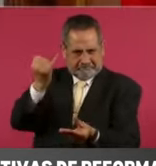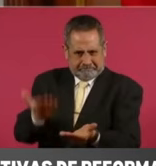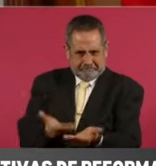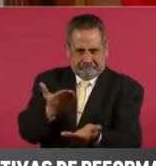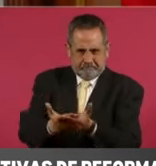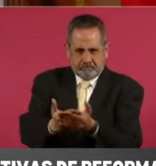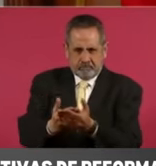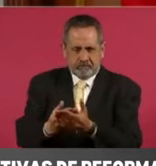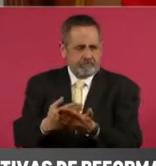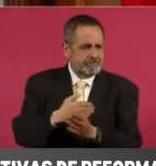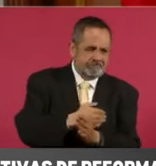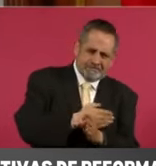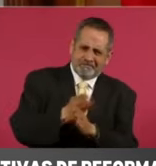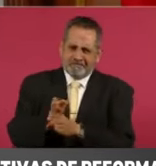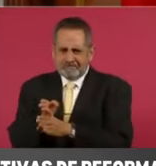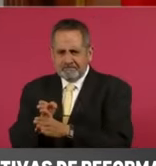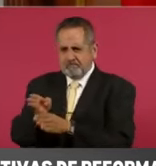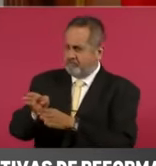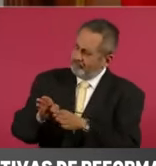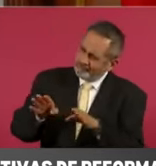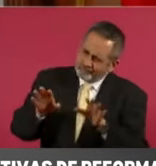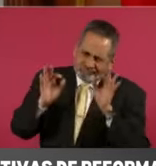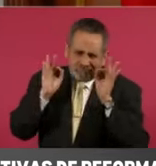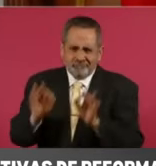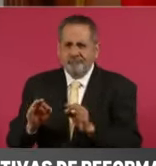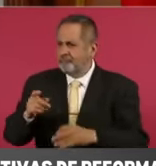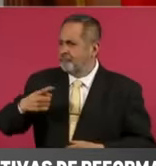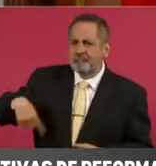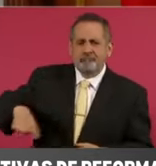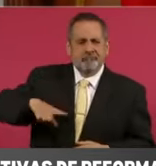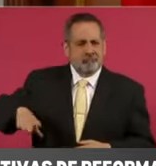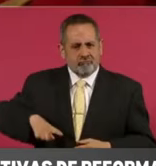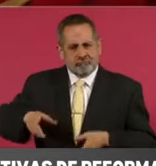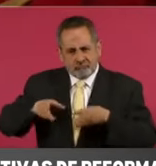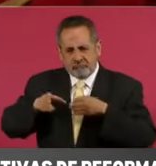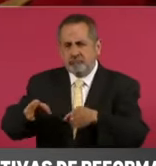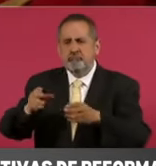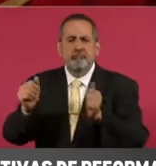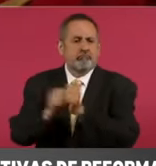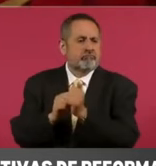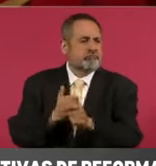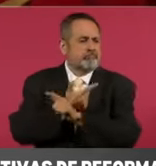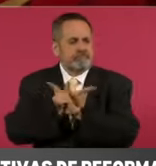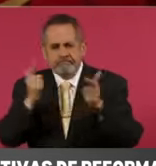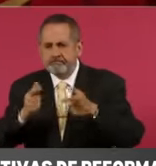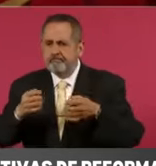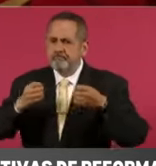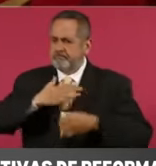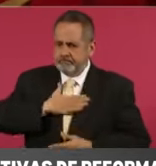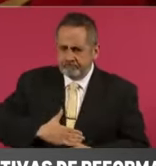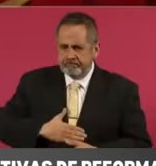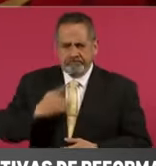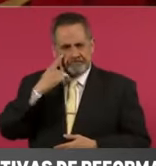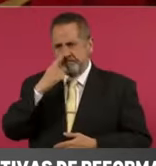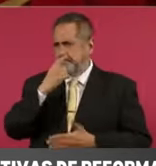es reencauzar la vida pública por la senda de la libertad, la justicia y la